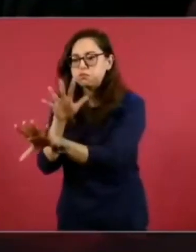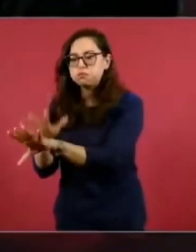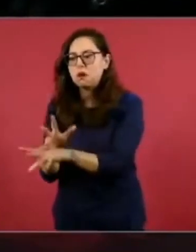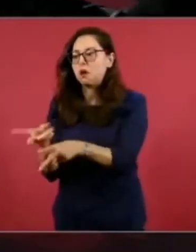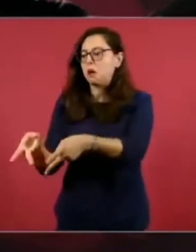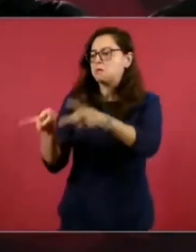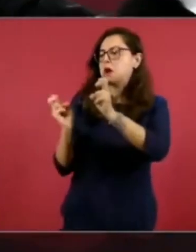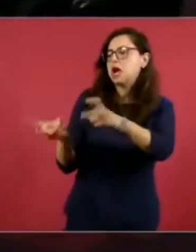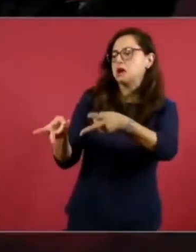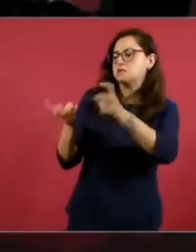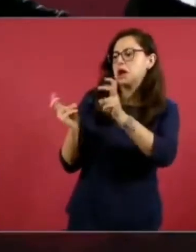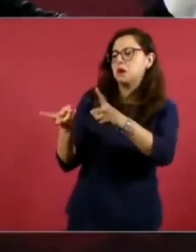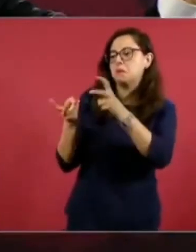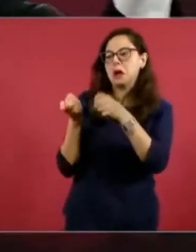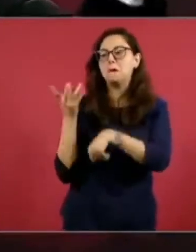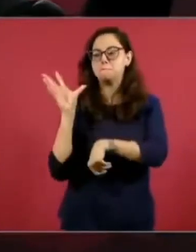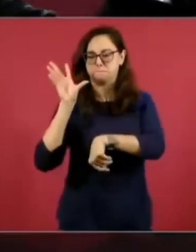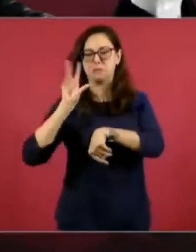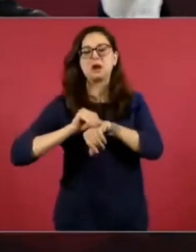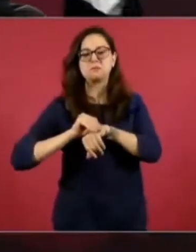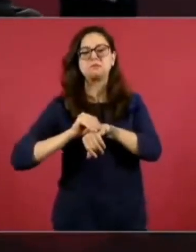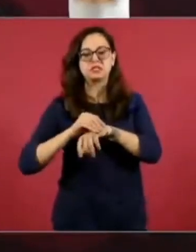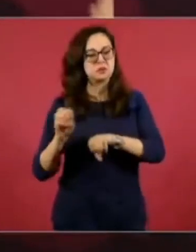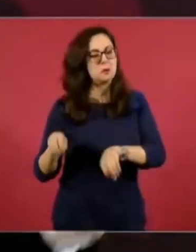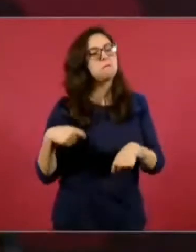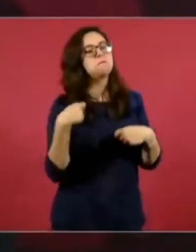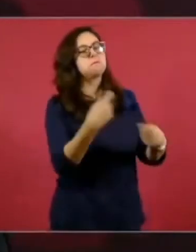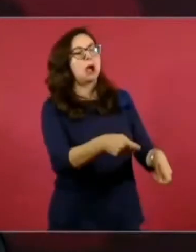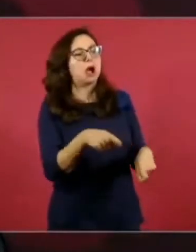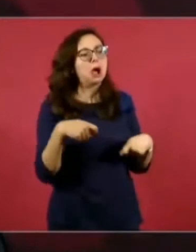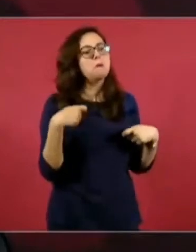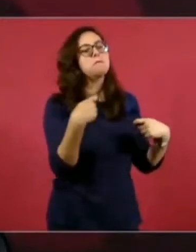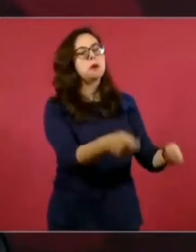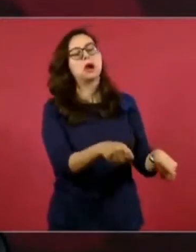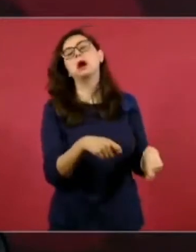para poder saquear a sus anchas.